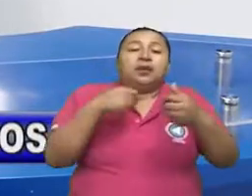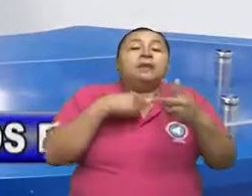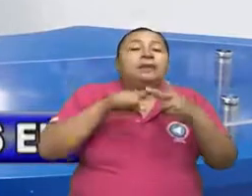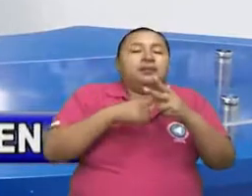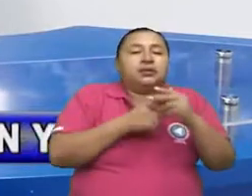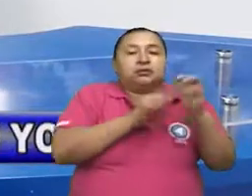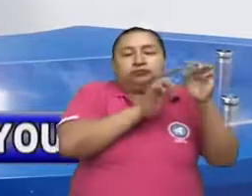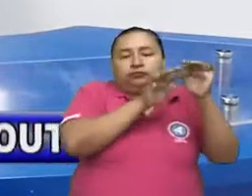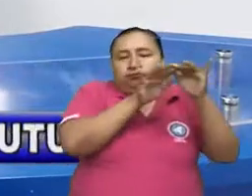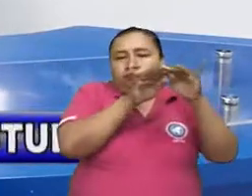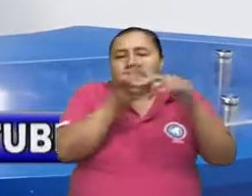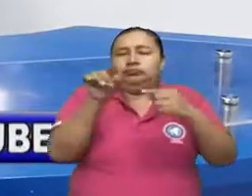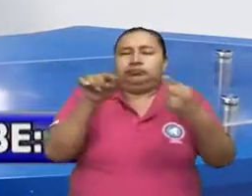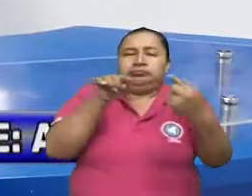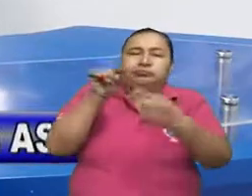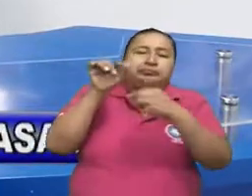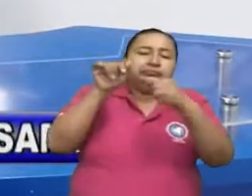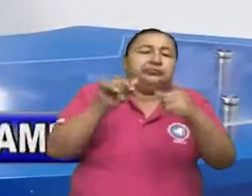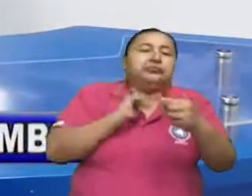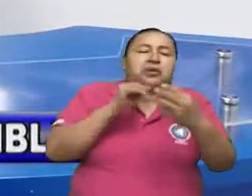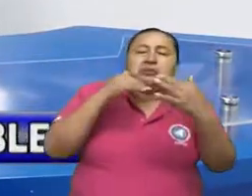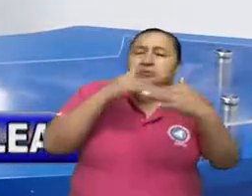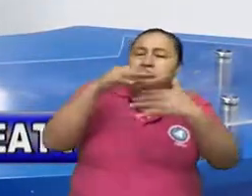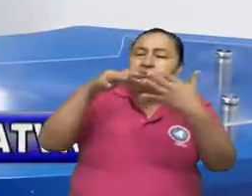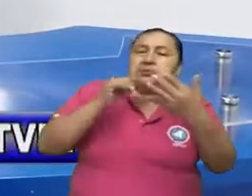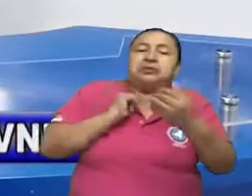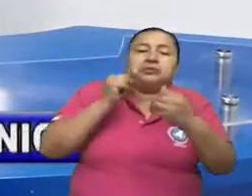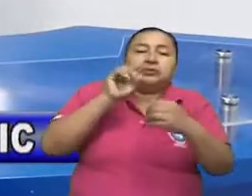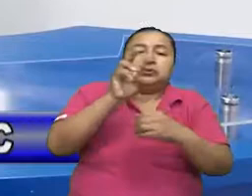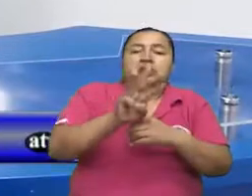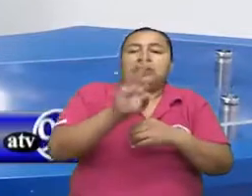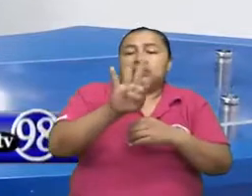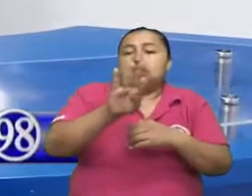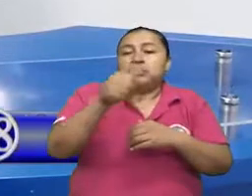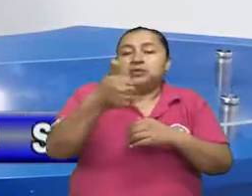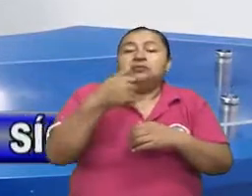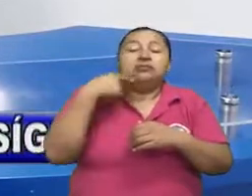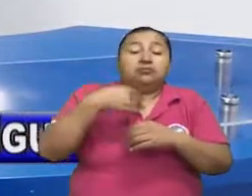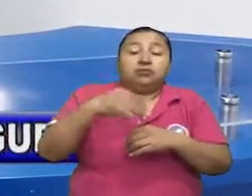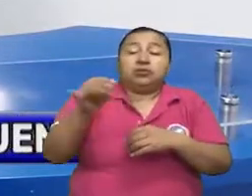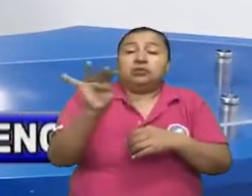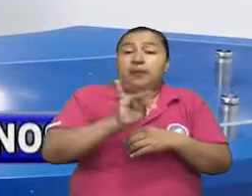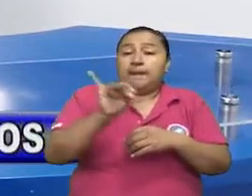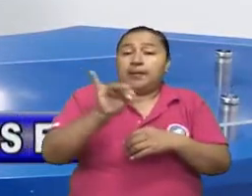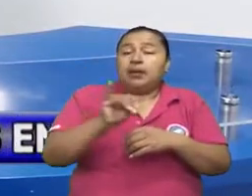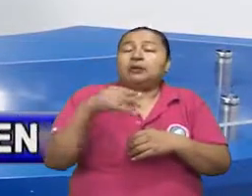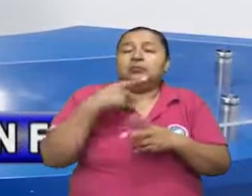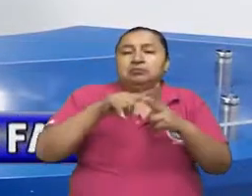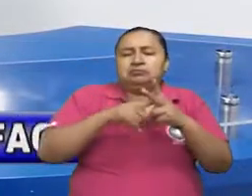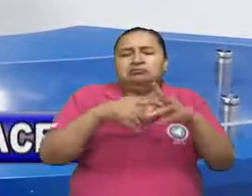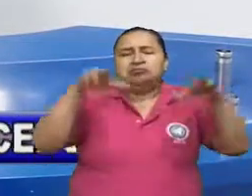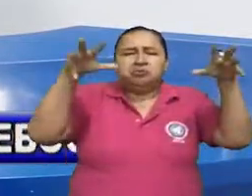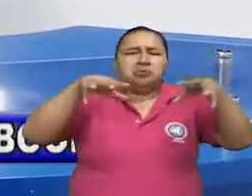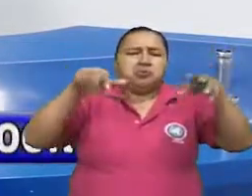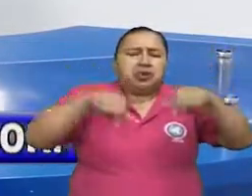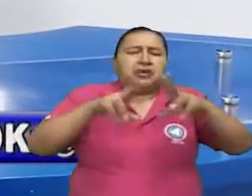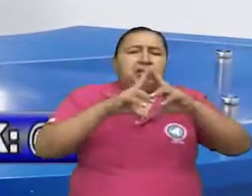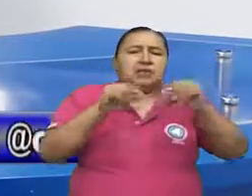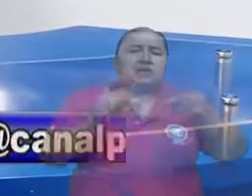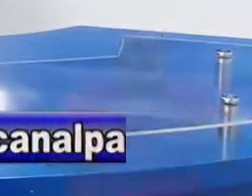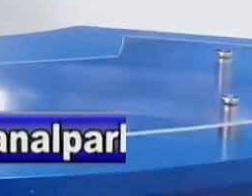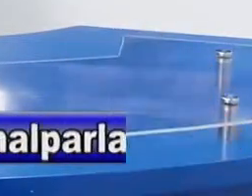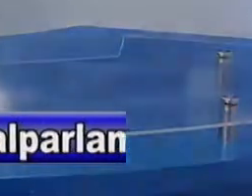onda tropical número 46 el próximo miércoles, lo que generará lluvias para el Pacífico y Caribe